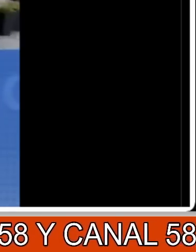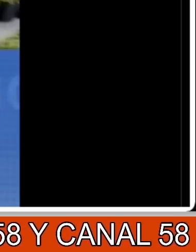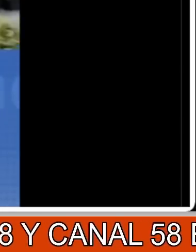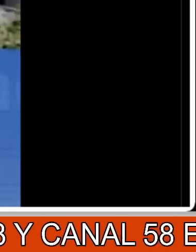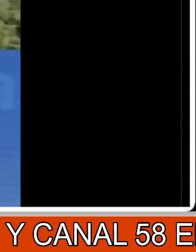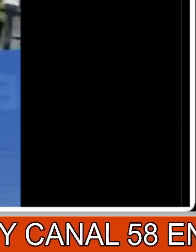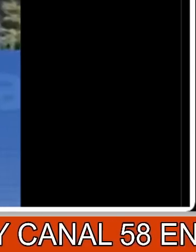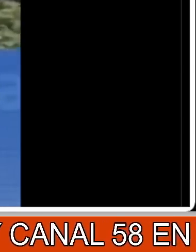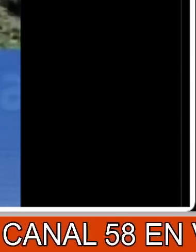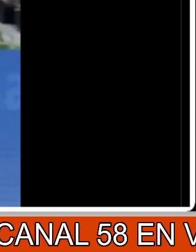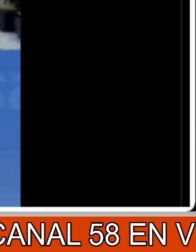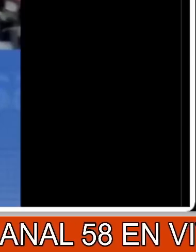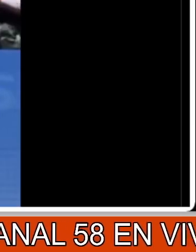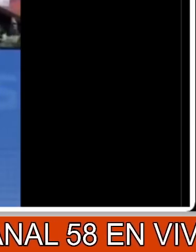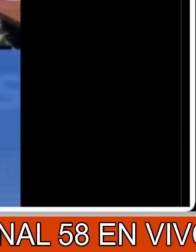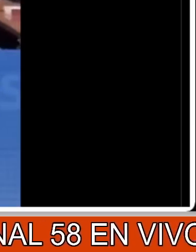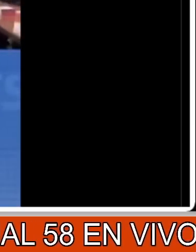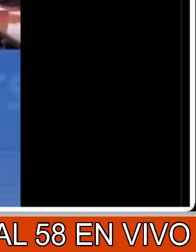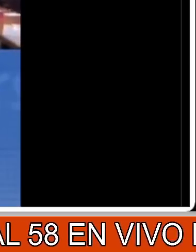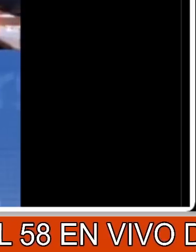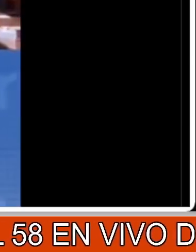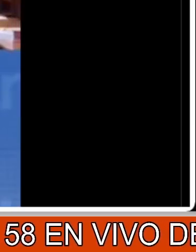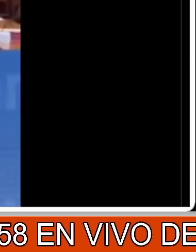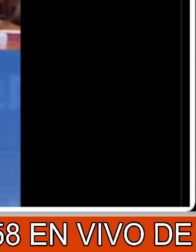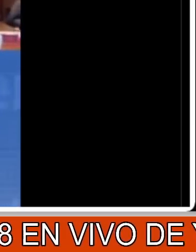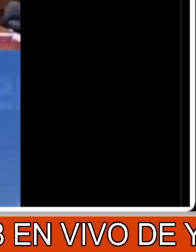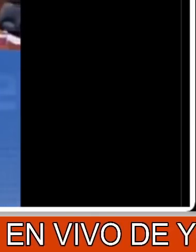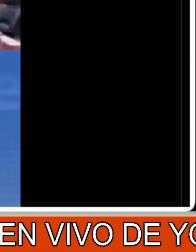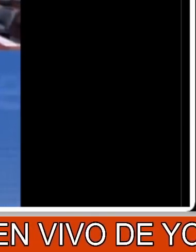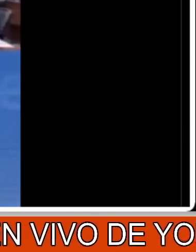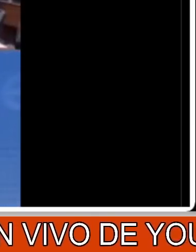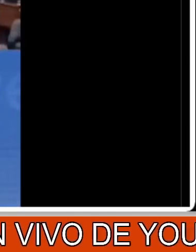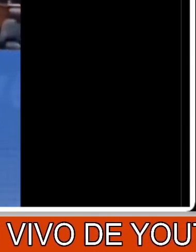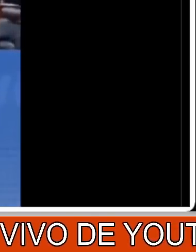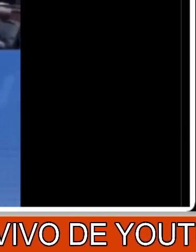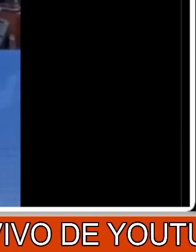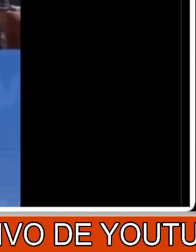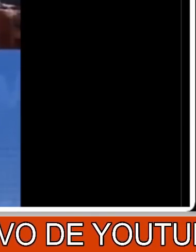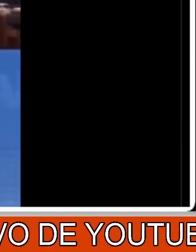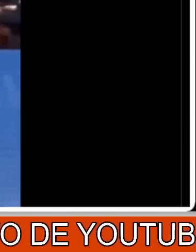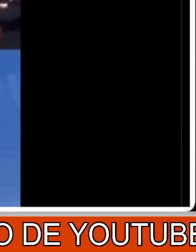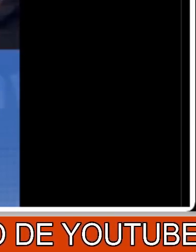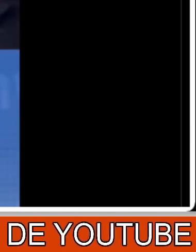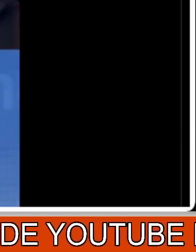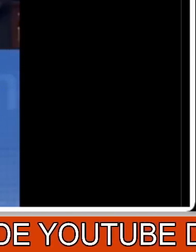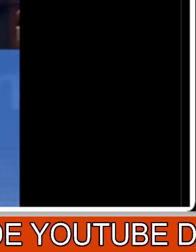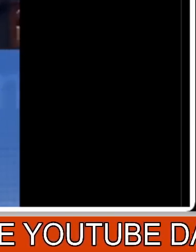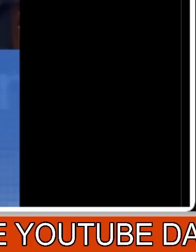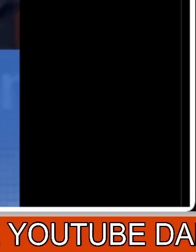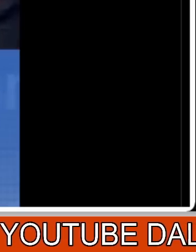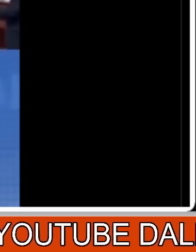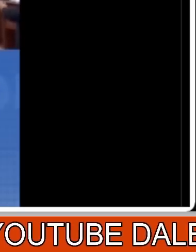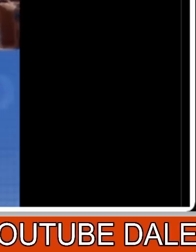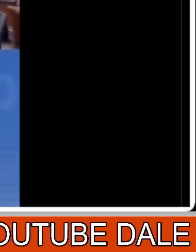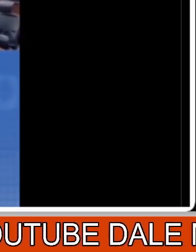ejecutivo. Hoy ya no va a poder manejar los dineros él solo, a